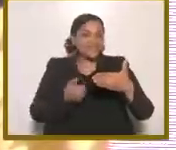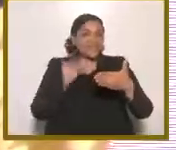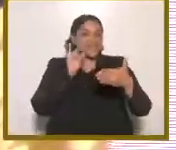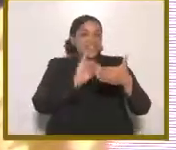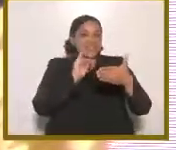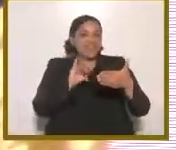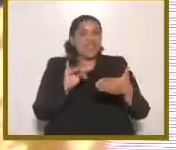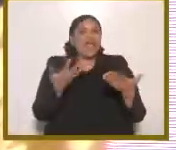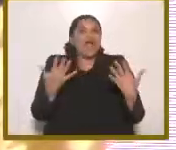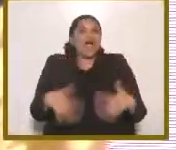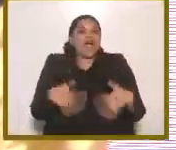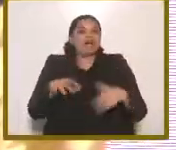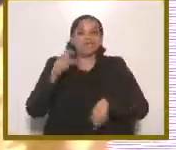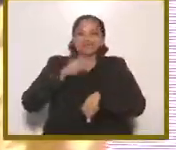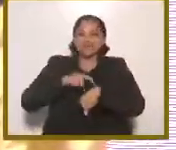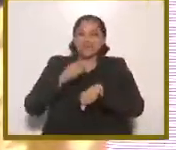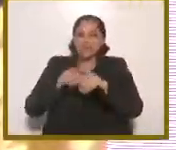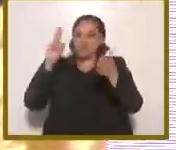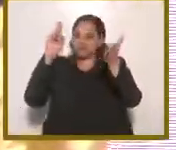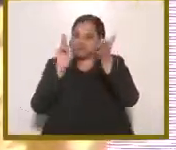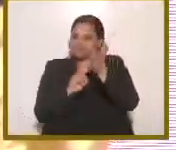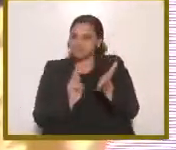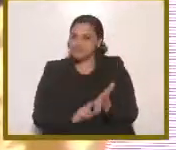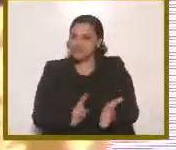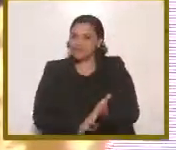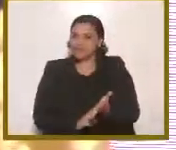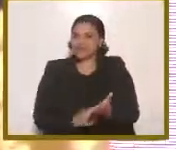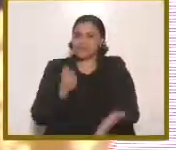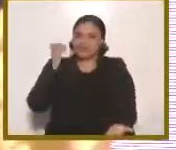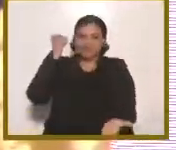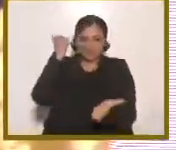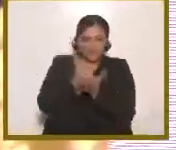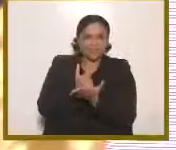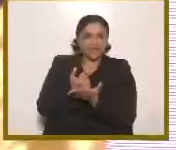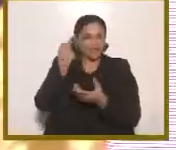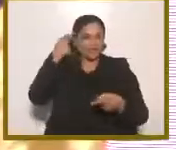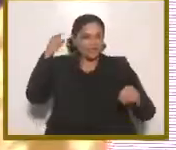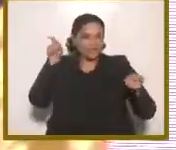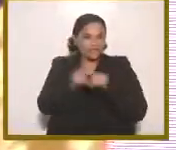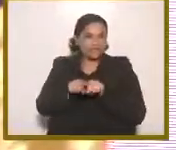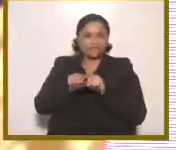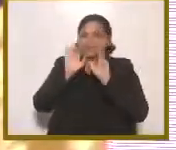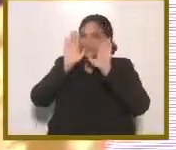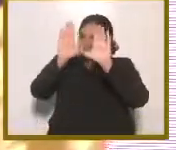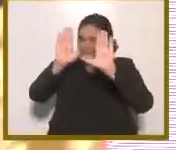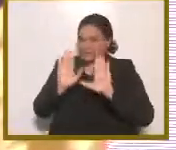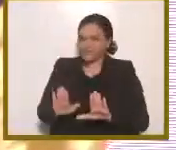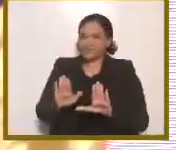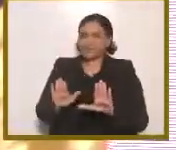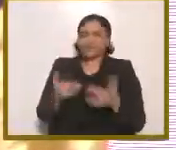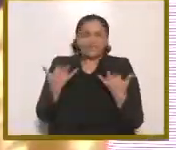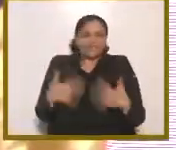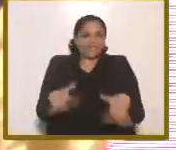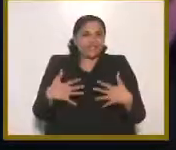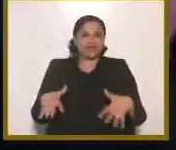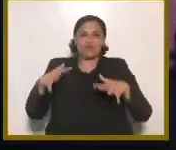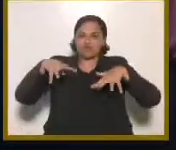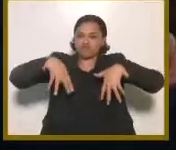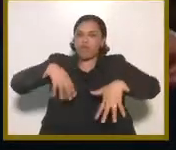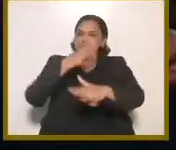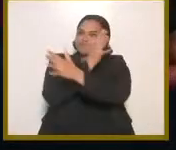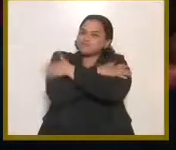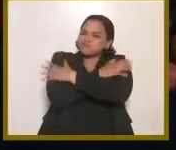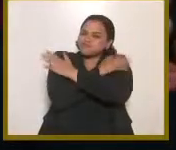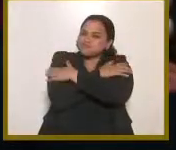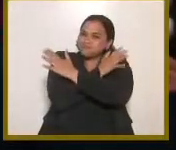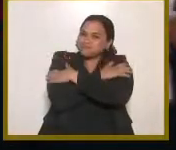este momento como la firma y sellemos un pacto maravilloso. Por eso yo quiero que así de pies nos demos un abrazo.